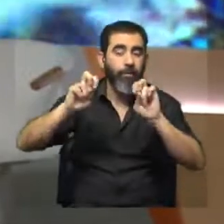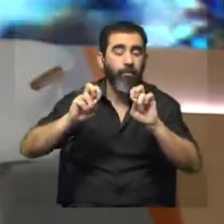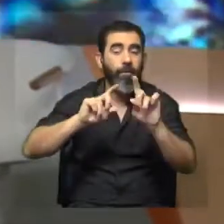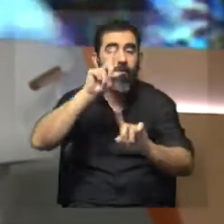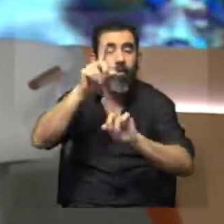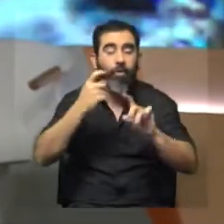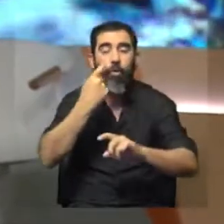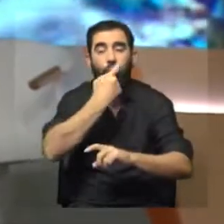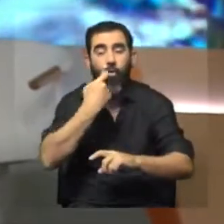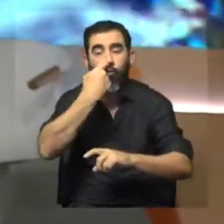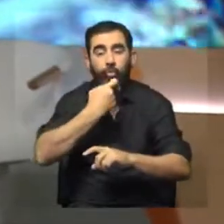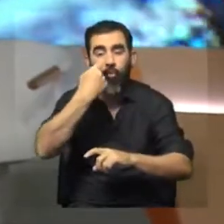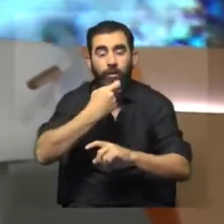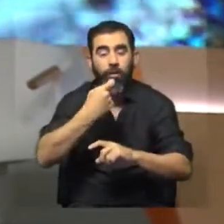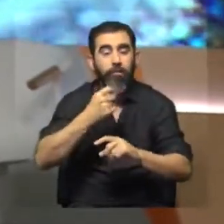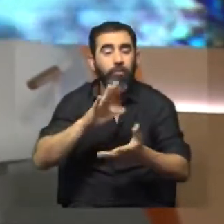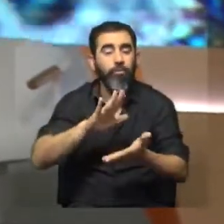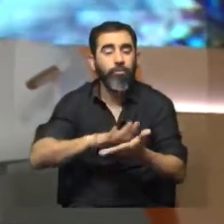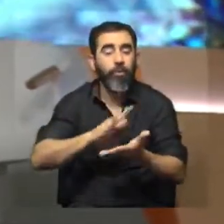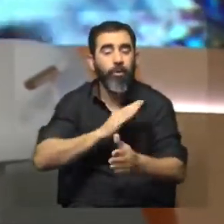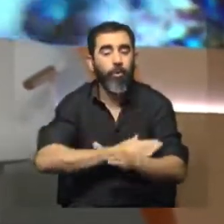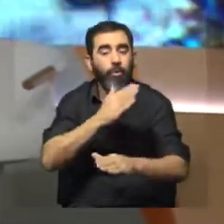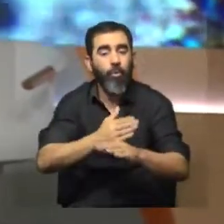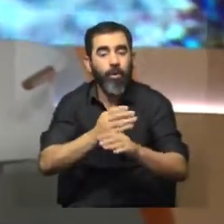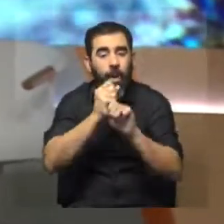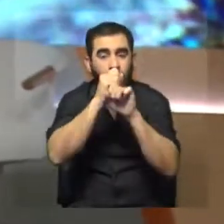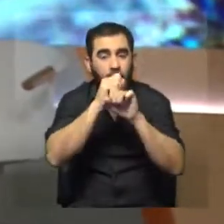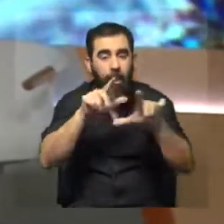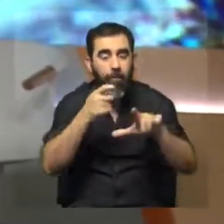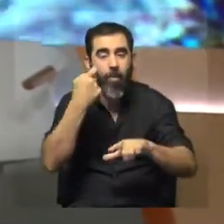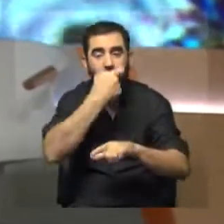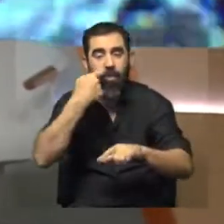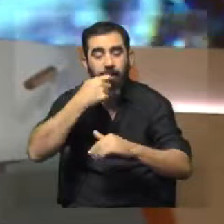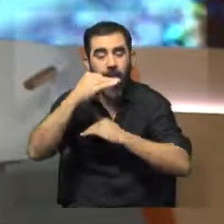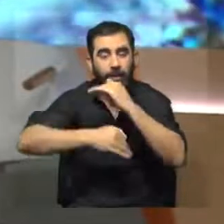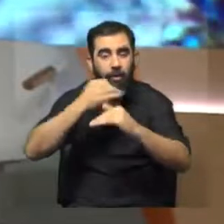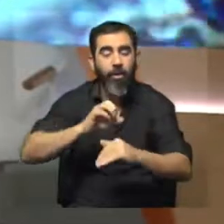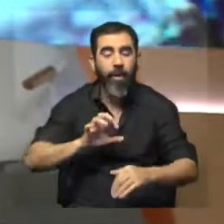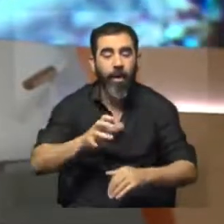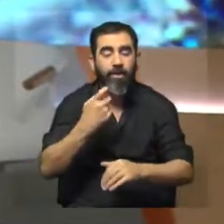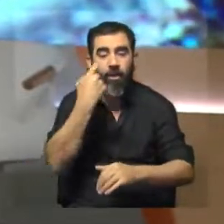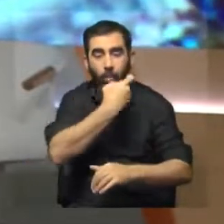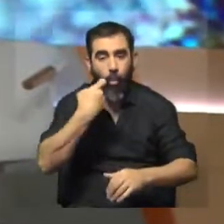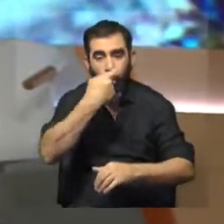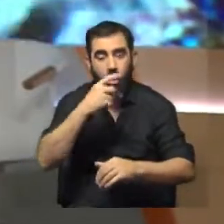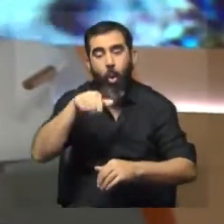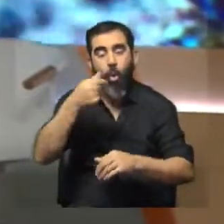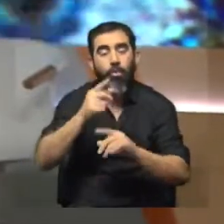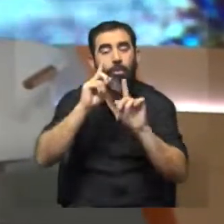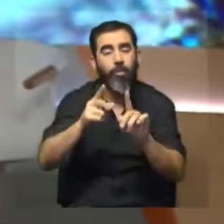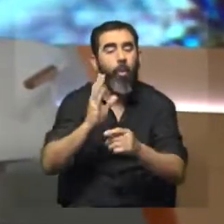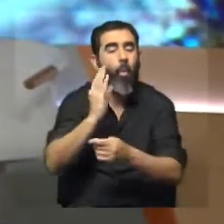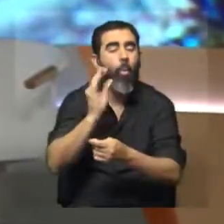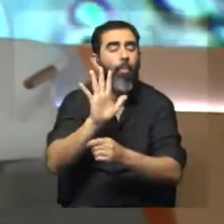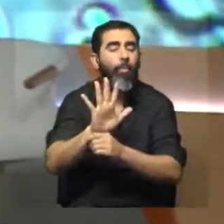Facultad de Odontología que nos habla del impacto de la higiene de los dientes en el desarrollo de cáncer bucal, y otro que nos muestra cómo